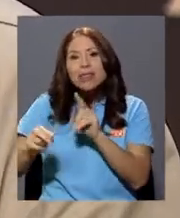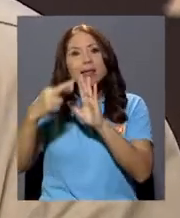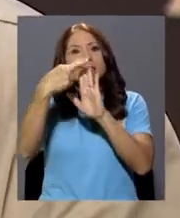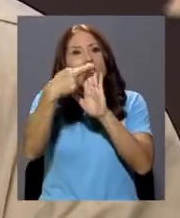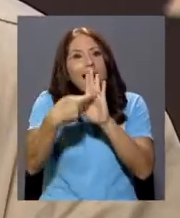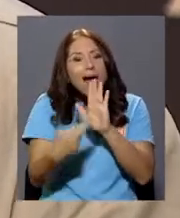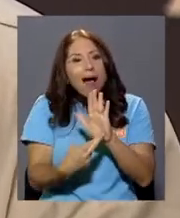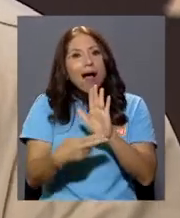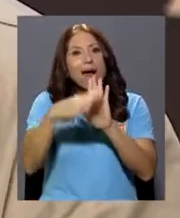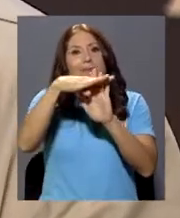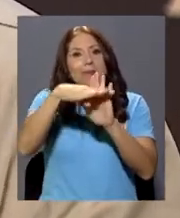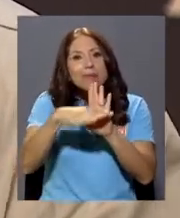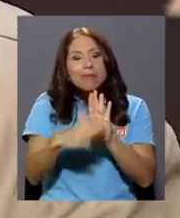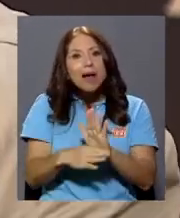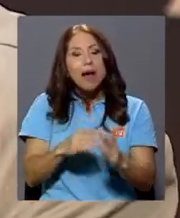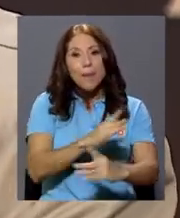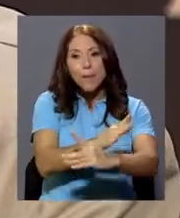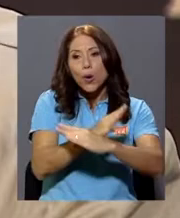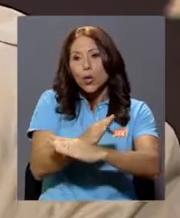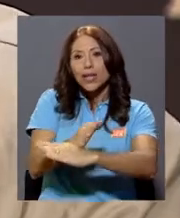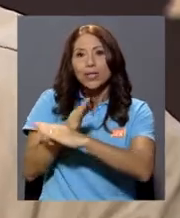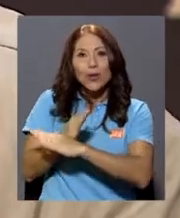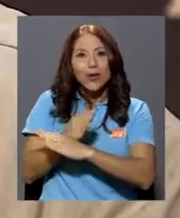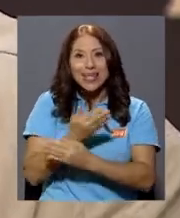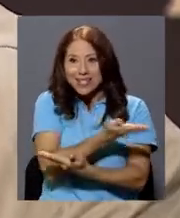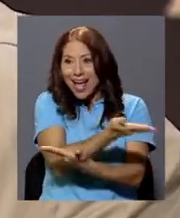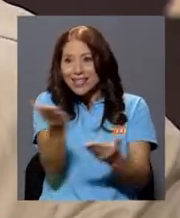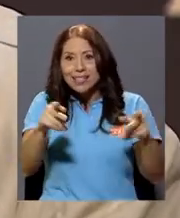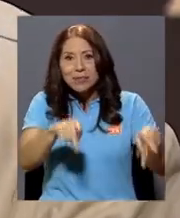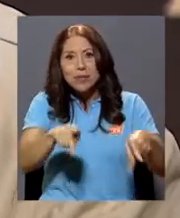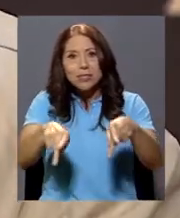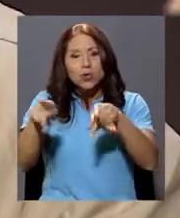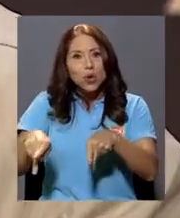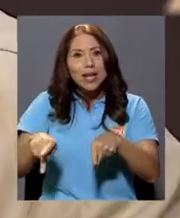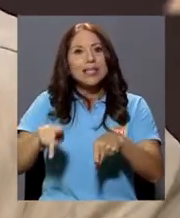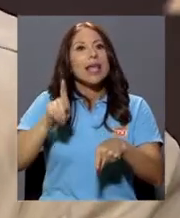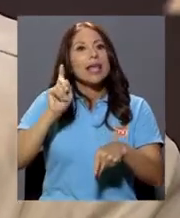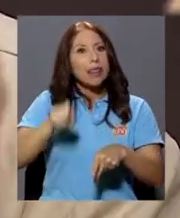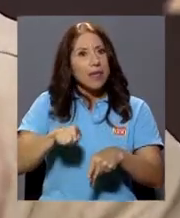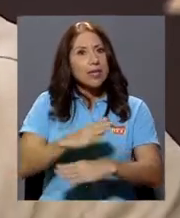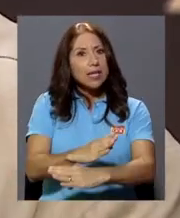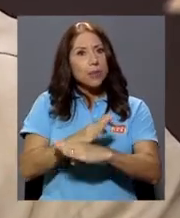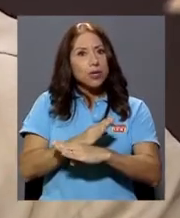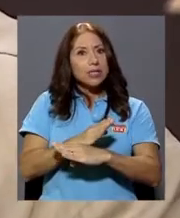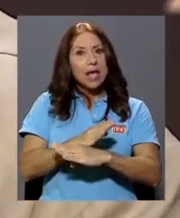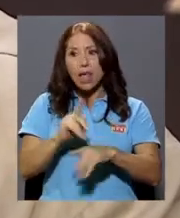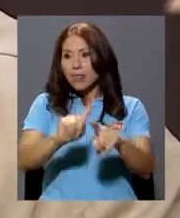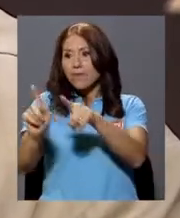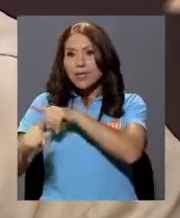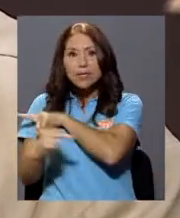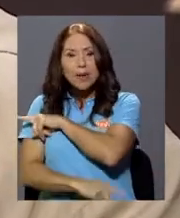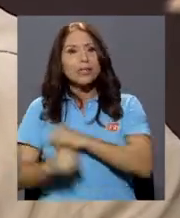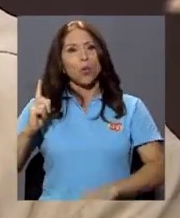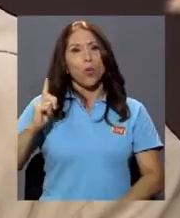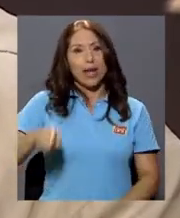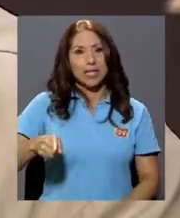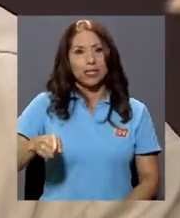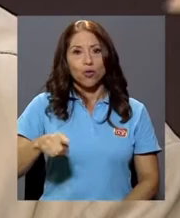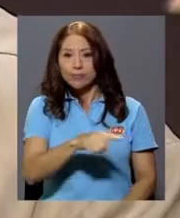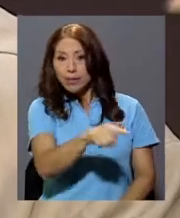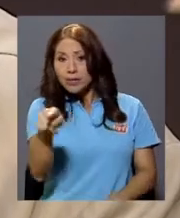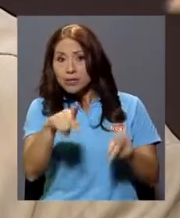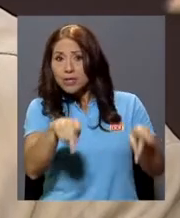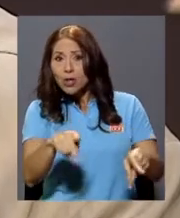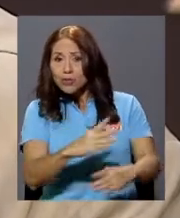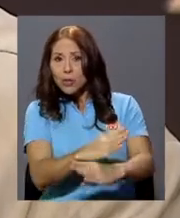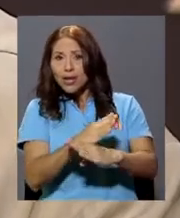de normas protectoras de unas determinadas situaciones, de personas que tienen que estar protegidas, y es una obligación de los Estados proteger a esas personas.